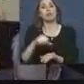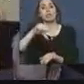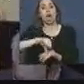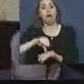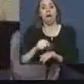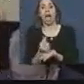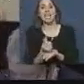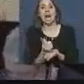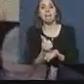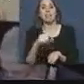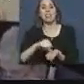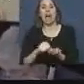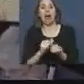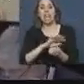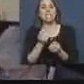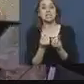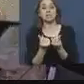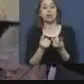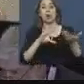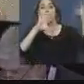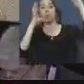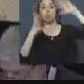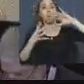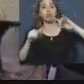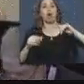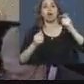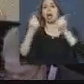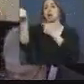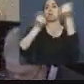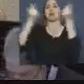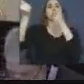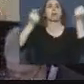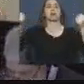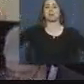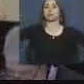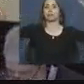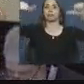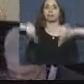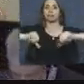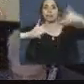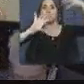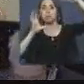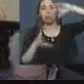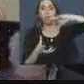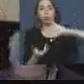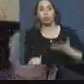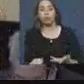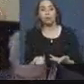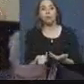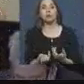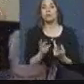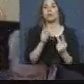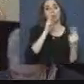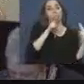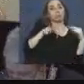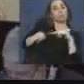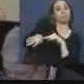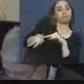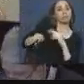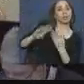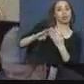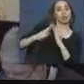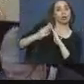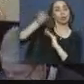nivel global tiene al mundo al borde del colapso y al respecto debemos mirar a los pueblos.